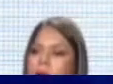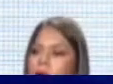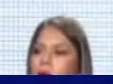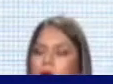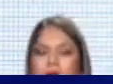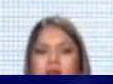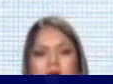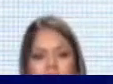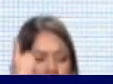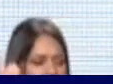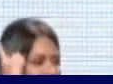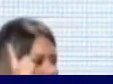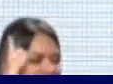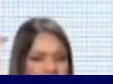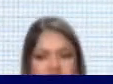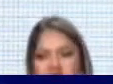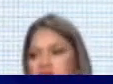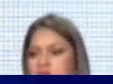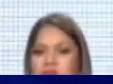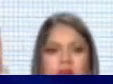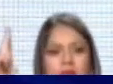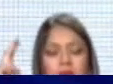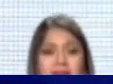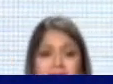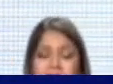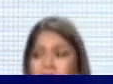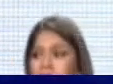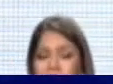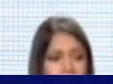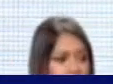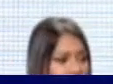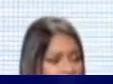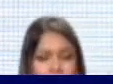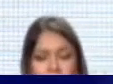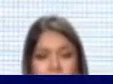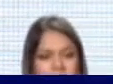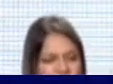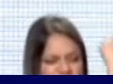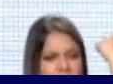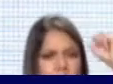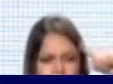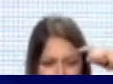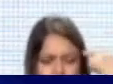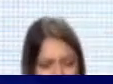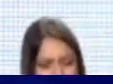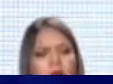y desestabilidad total en la soberanía ecuatoriana. El plan Fénix